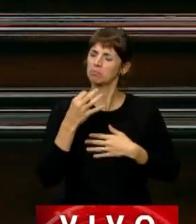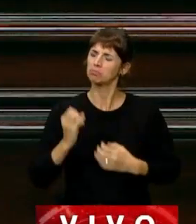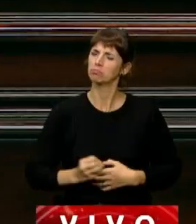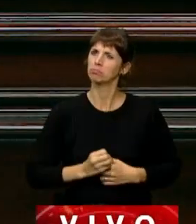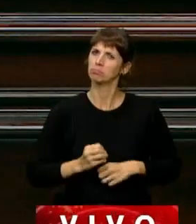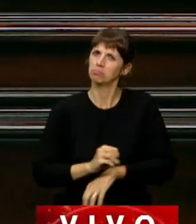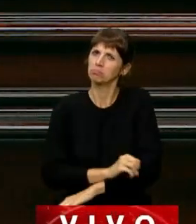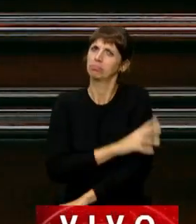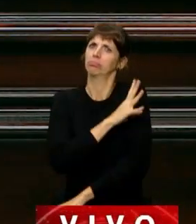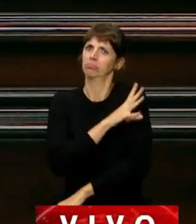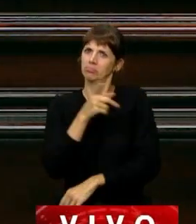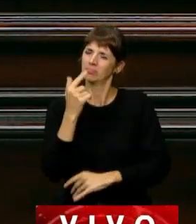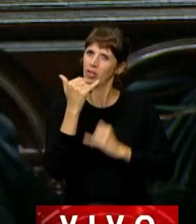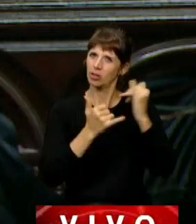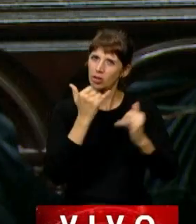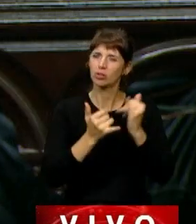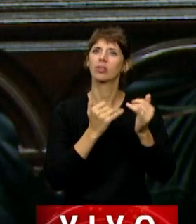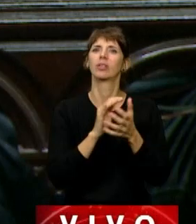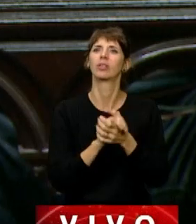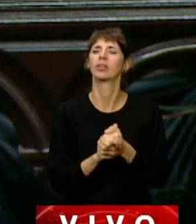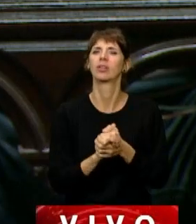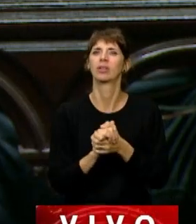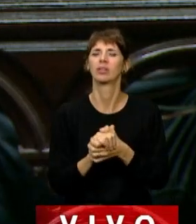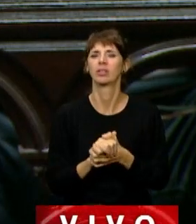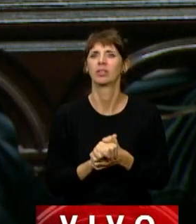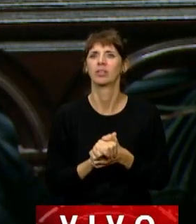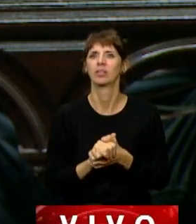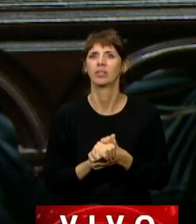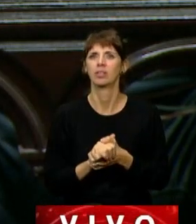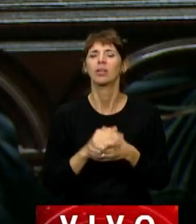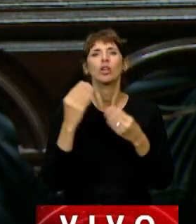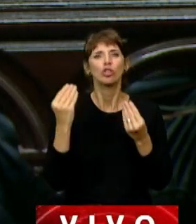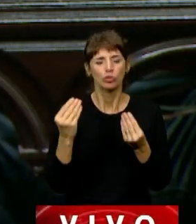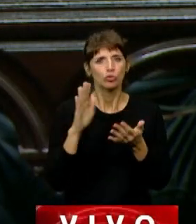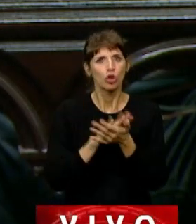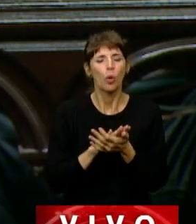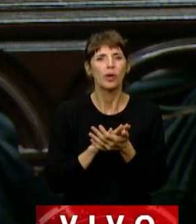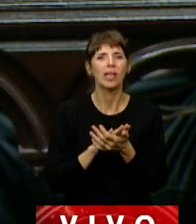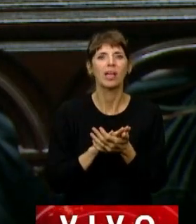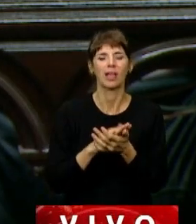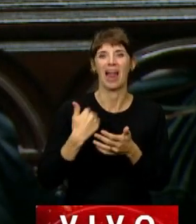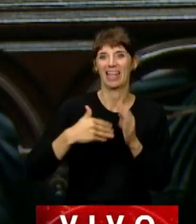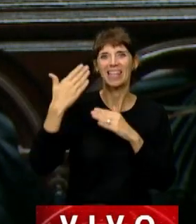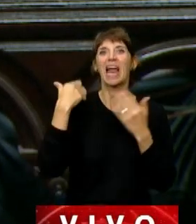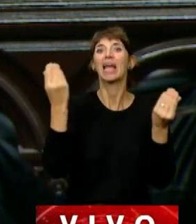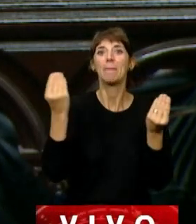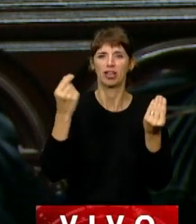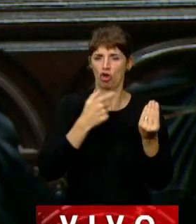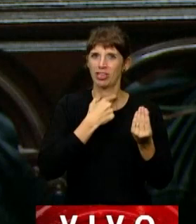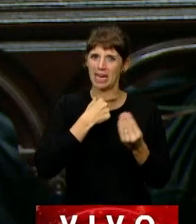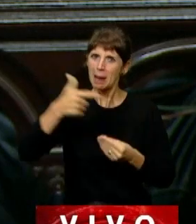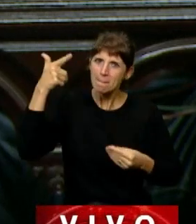en un primer momento, recordar lo que sucedió en la Argentina con el intento de asesinato de